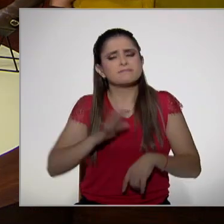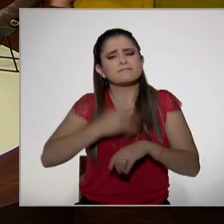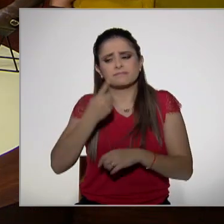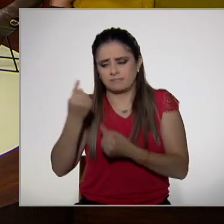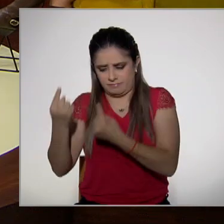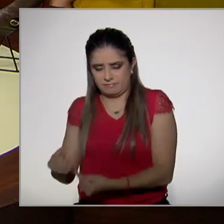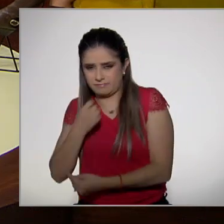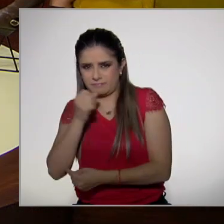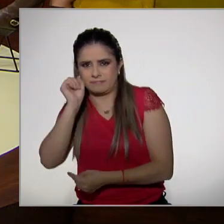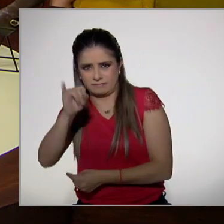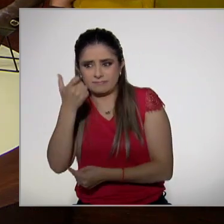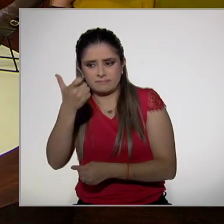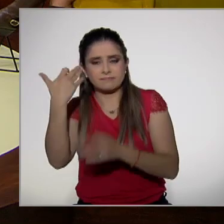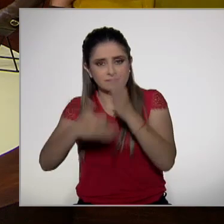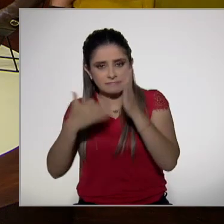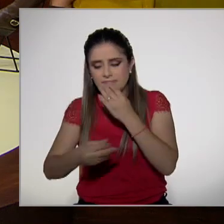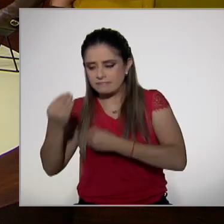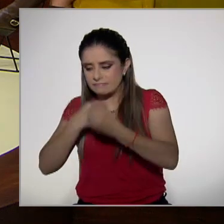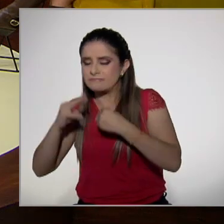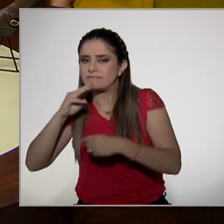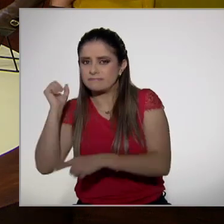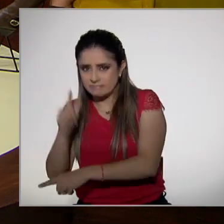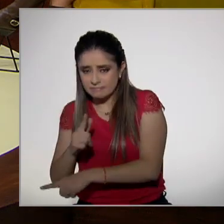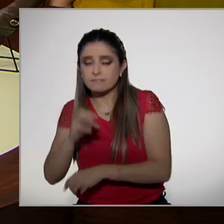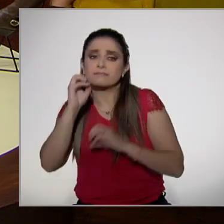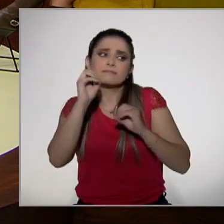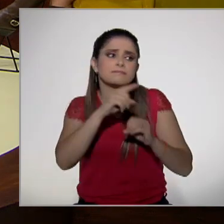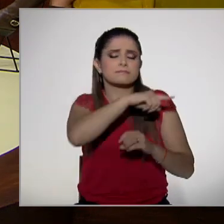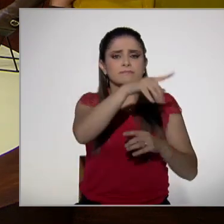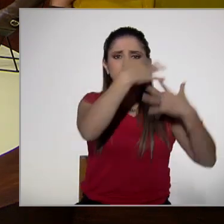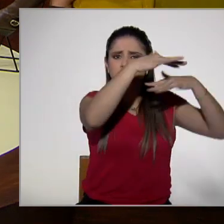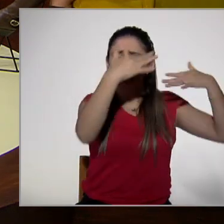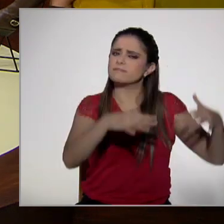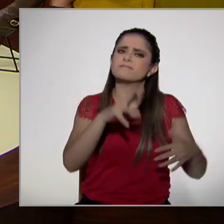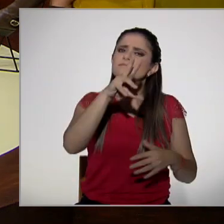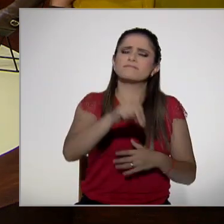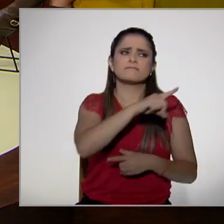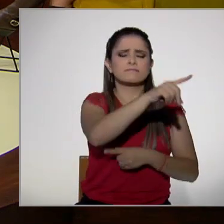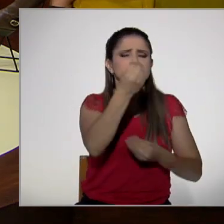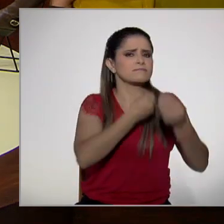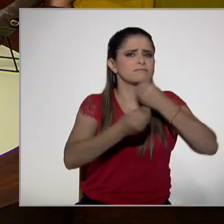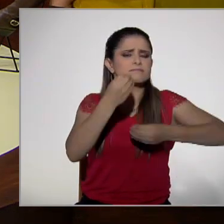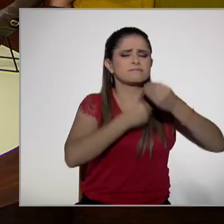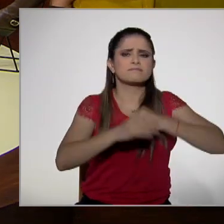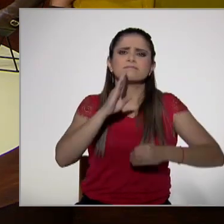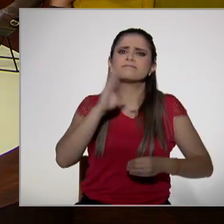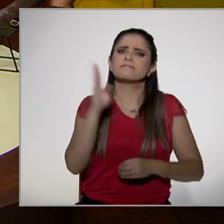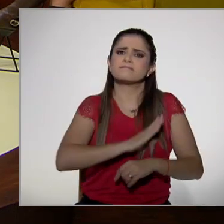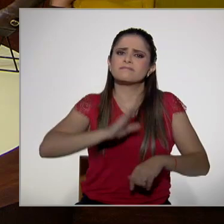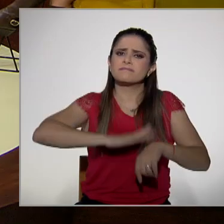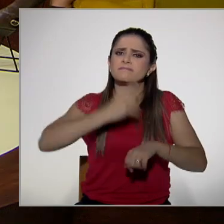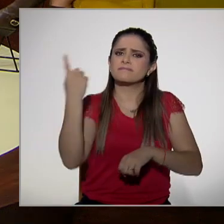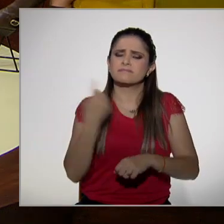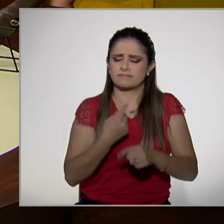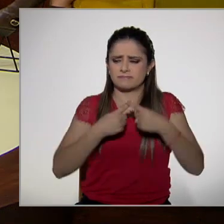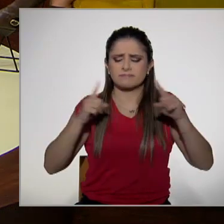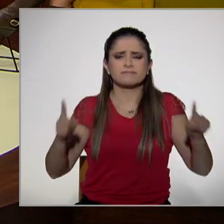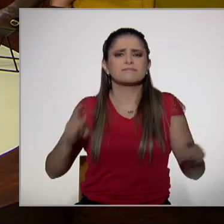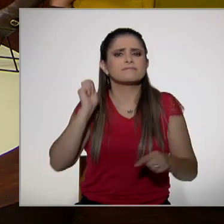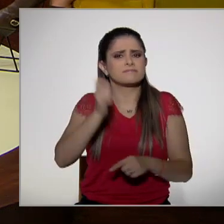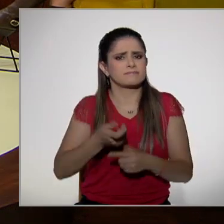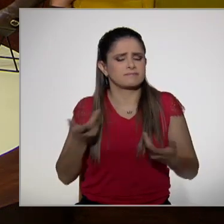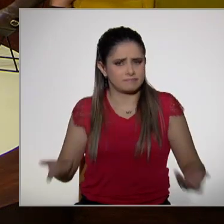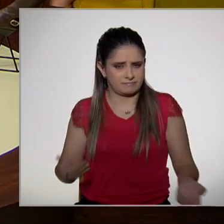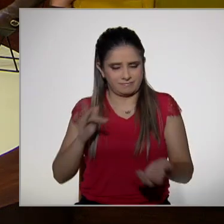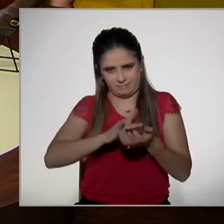a un adulto no sabe es muy interesante porque básicamente la alimentación en el seno familiar pues es la misma cuál es la diferencia muchas